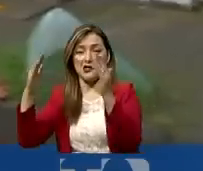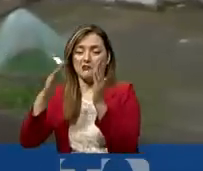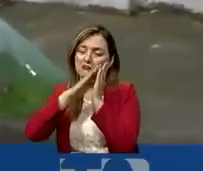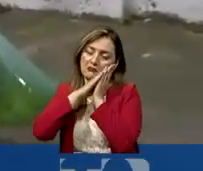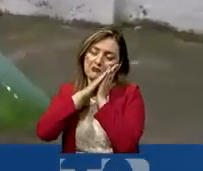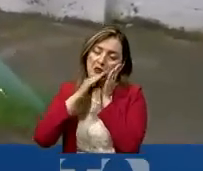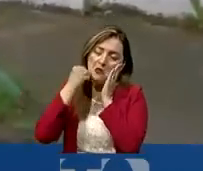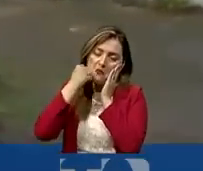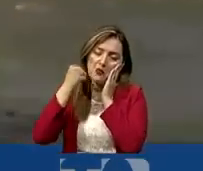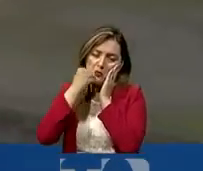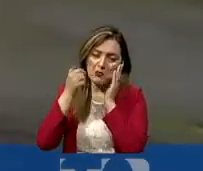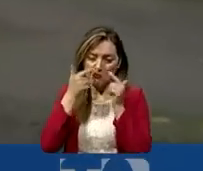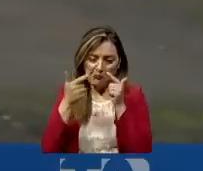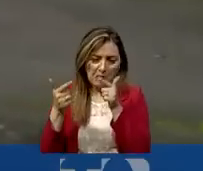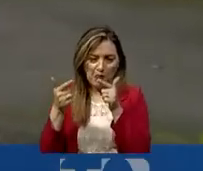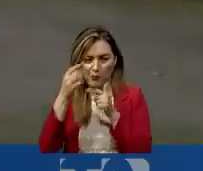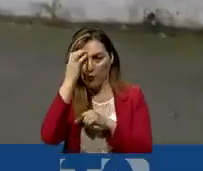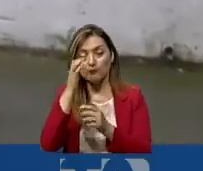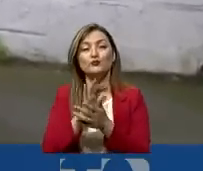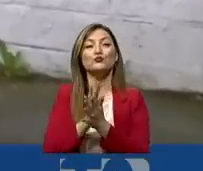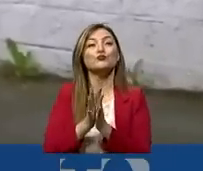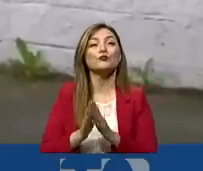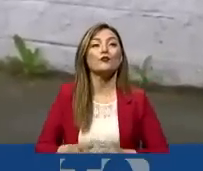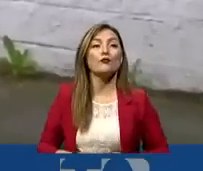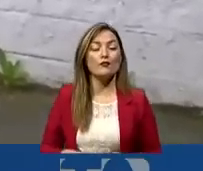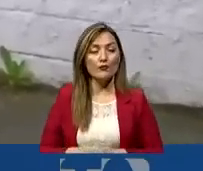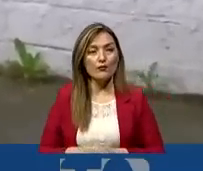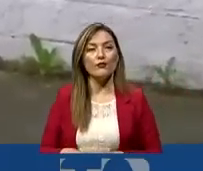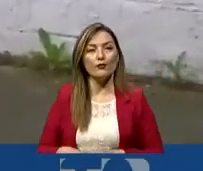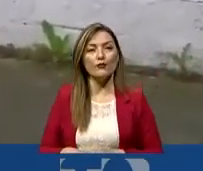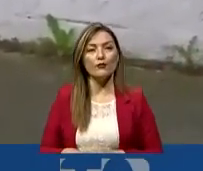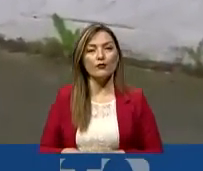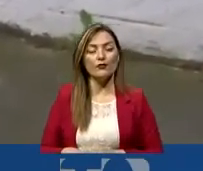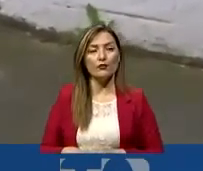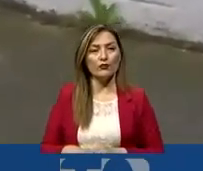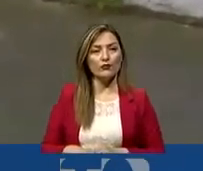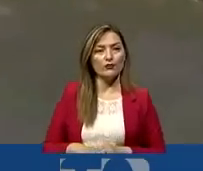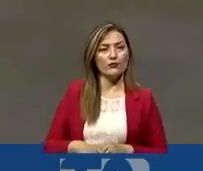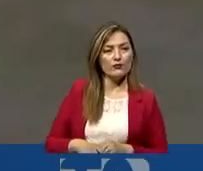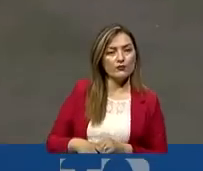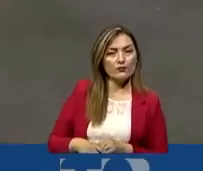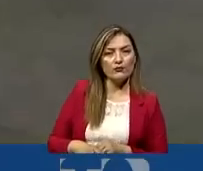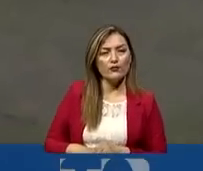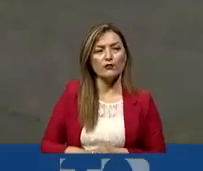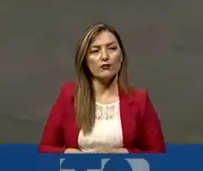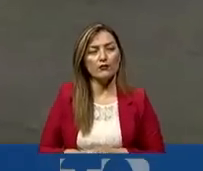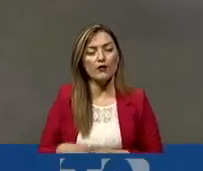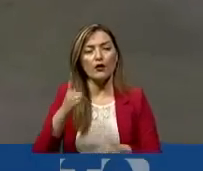de la ciudadanía, y sería importante que se retome ahora que han creado una nueva ordenanza